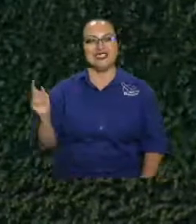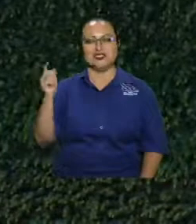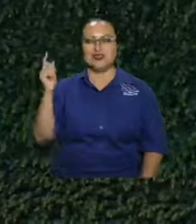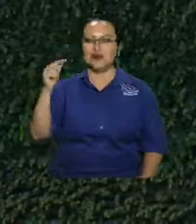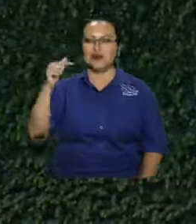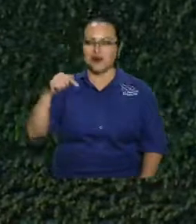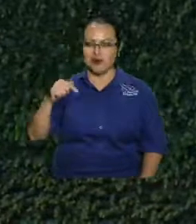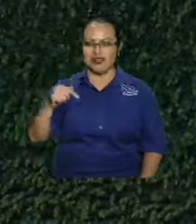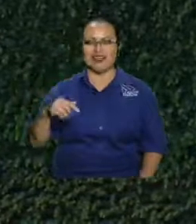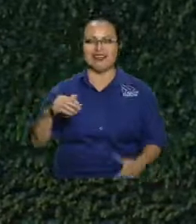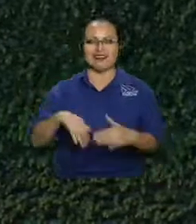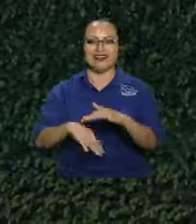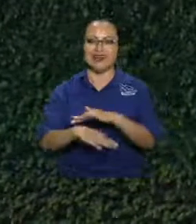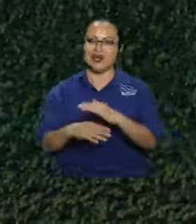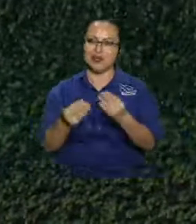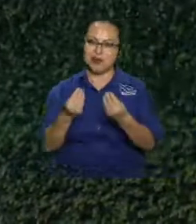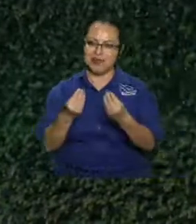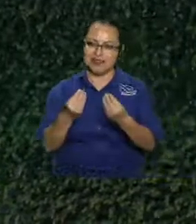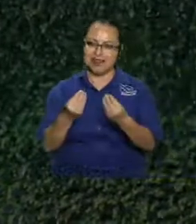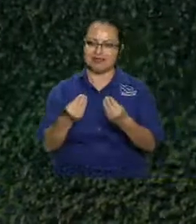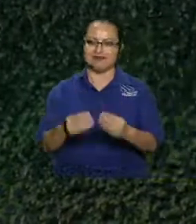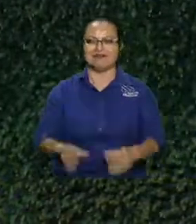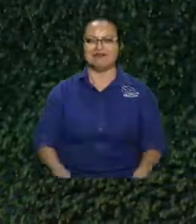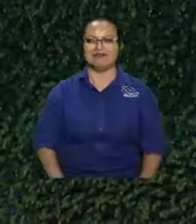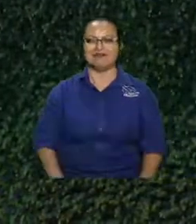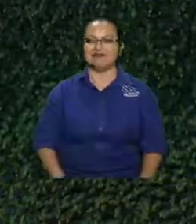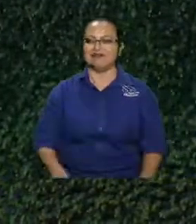templo. Por hoy.